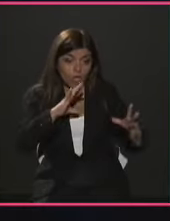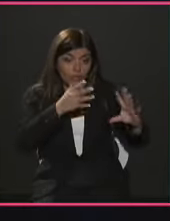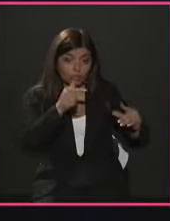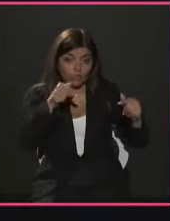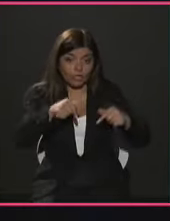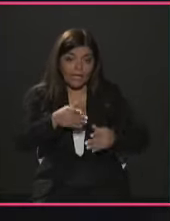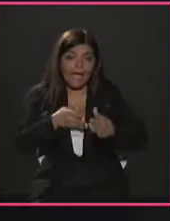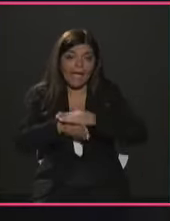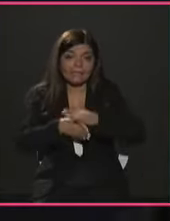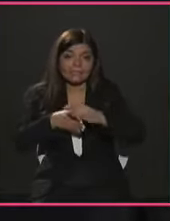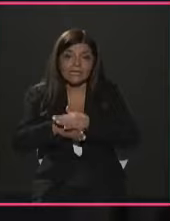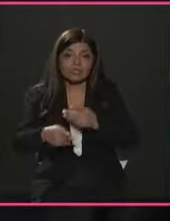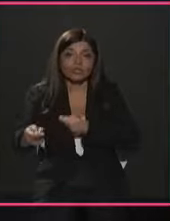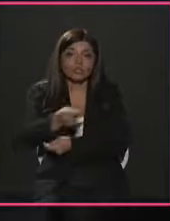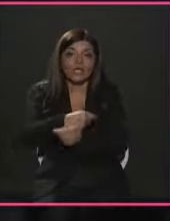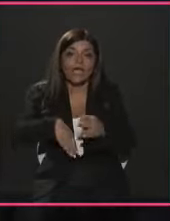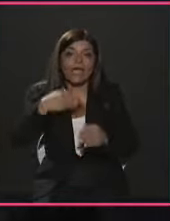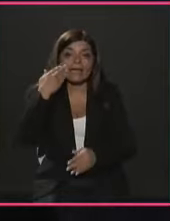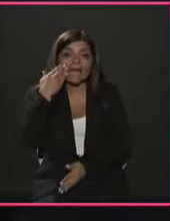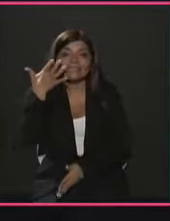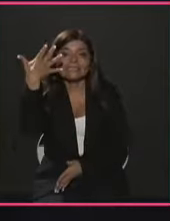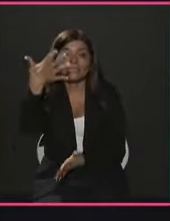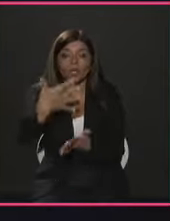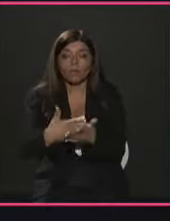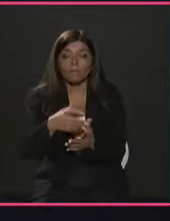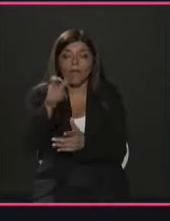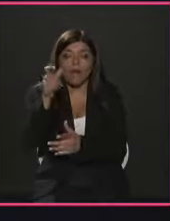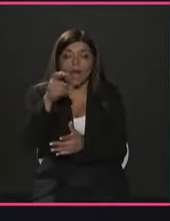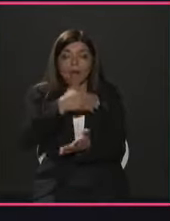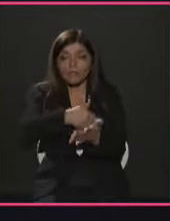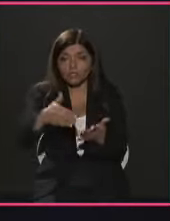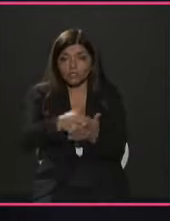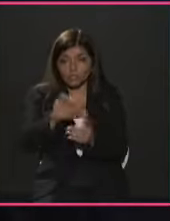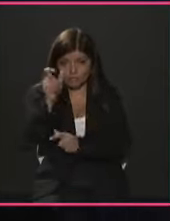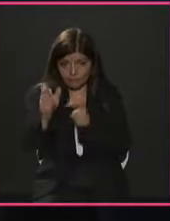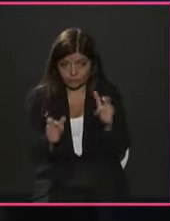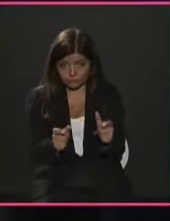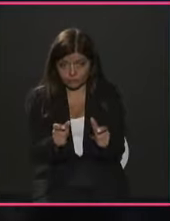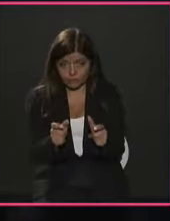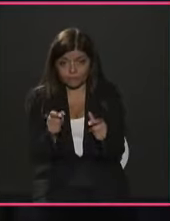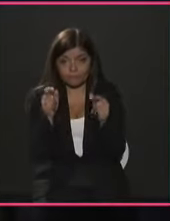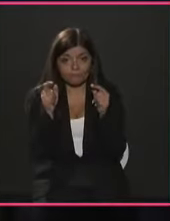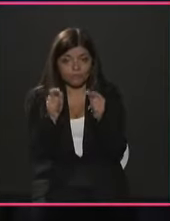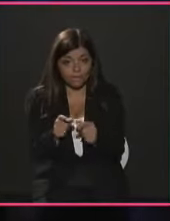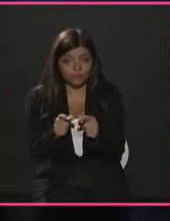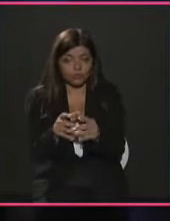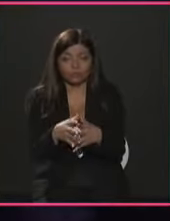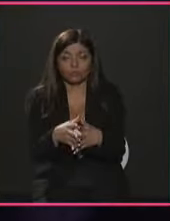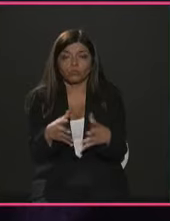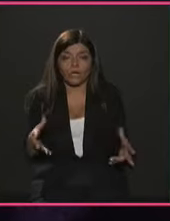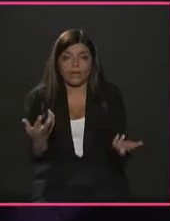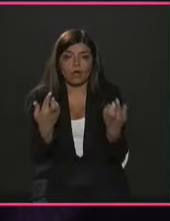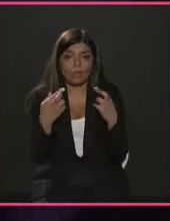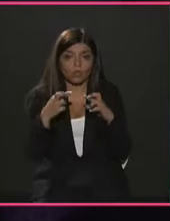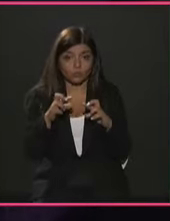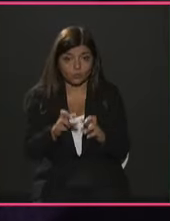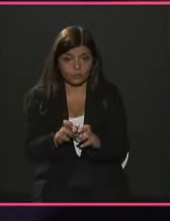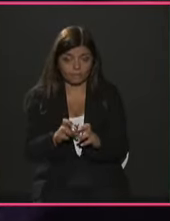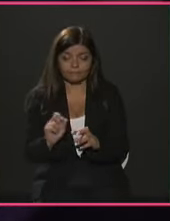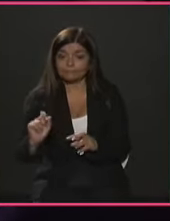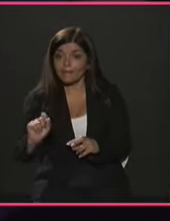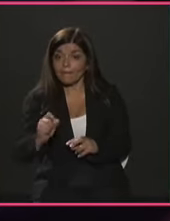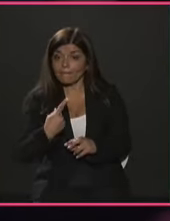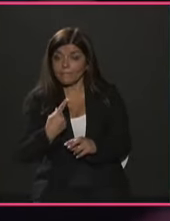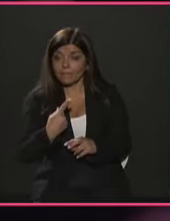acceso a un mercado de casi 5000 millones de habitantes y eso nos Abre una enorme oportunidad como digo primero